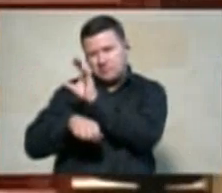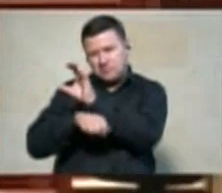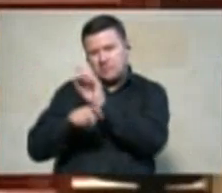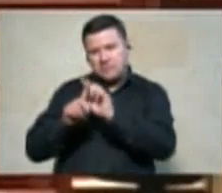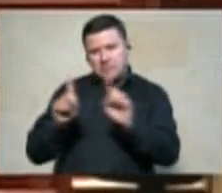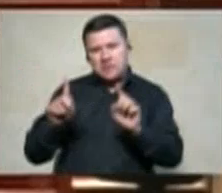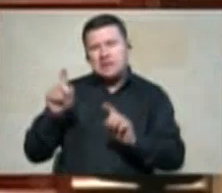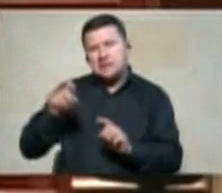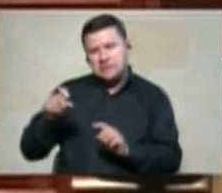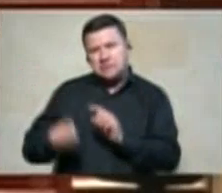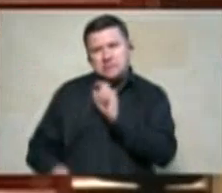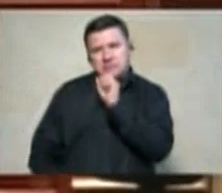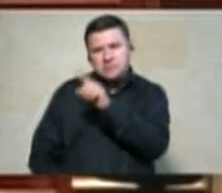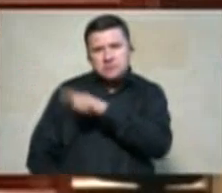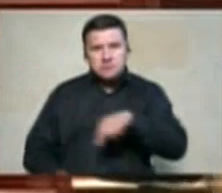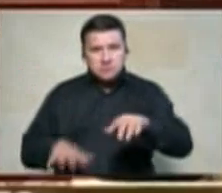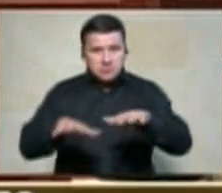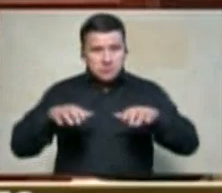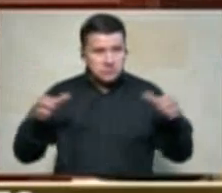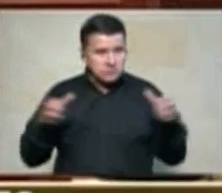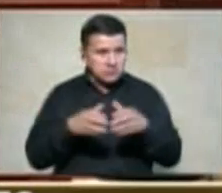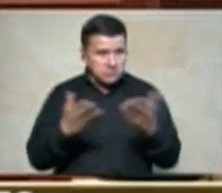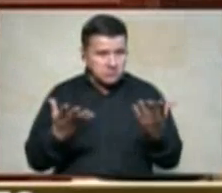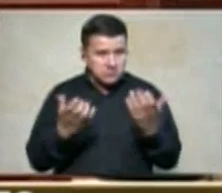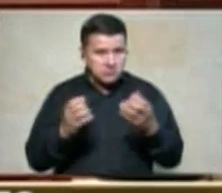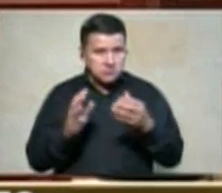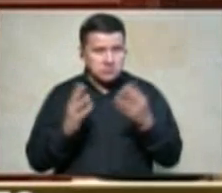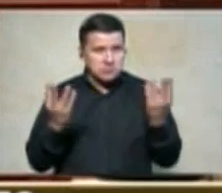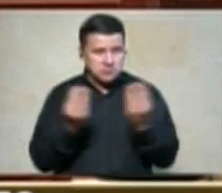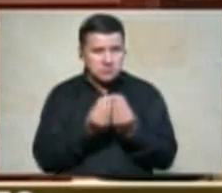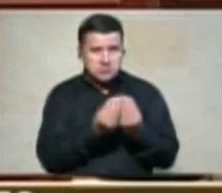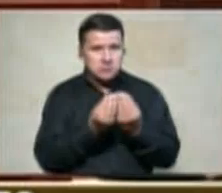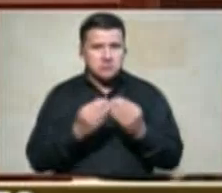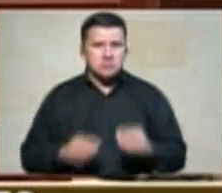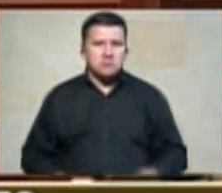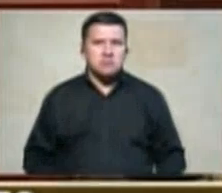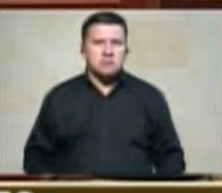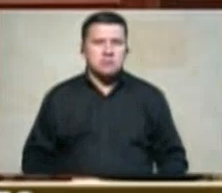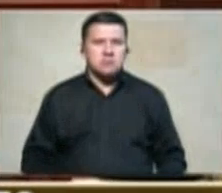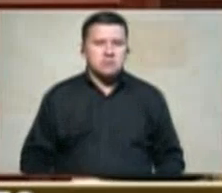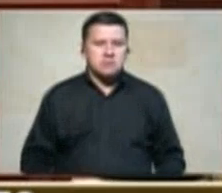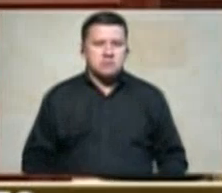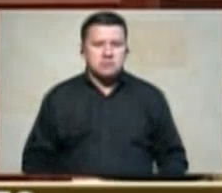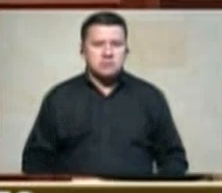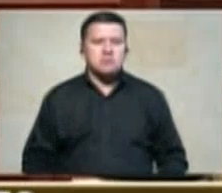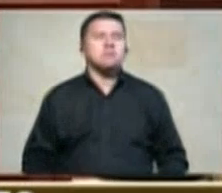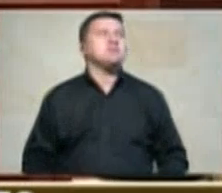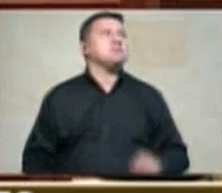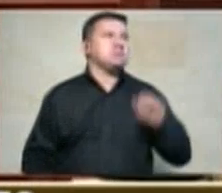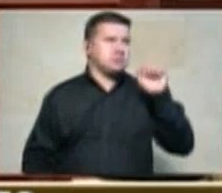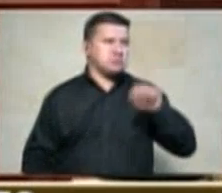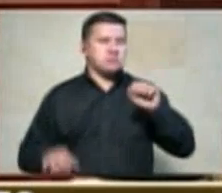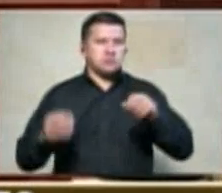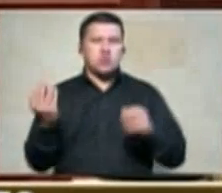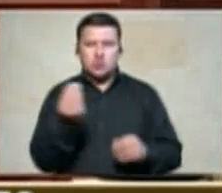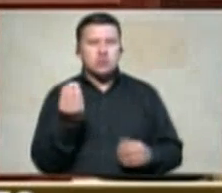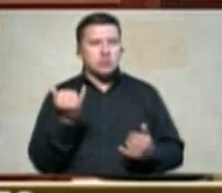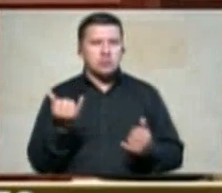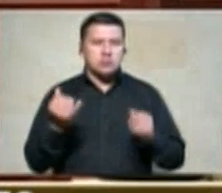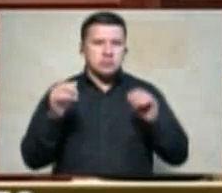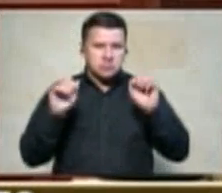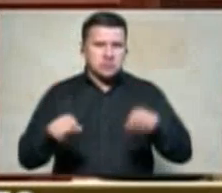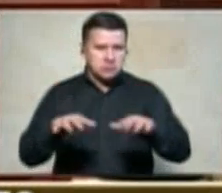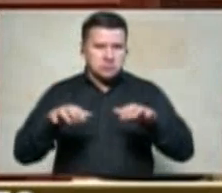segundo, pero es necesario preguntarle a la plenaria si desea constituirse en sesión permanente. Así lo quiere, señor presidente. Continúe, por